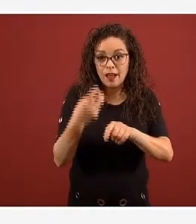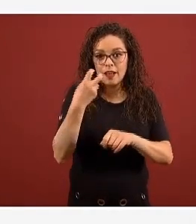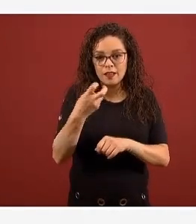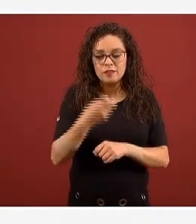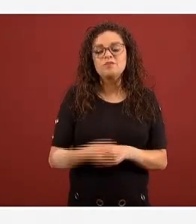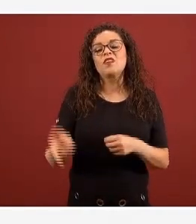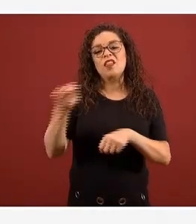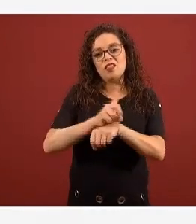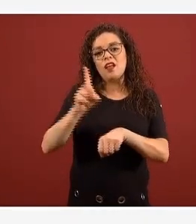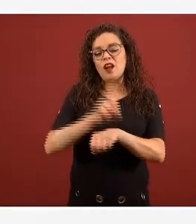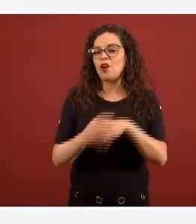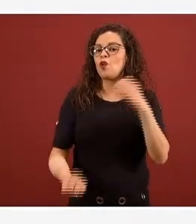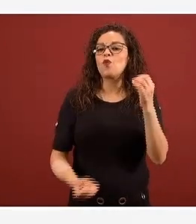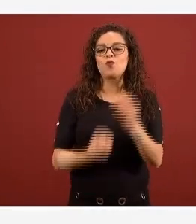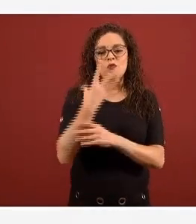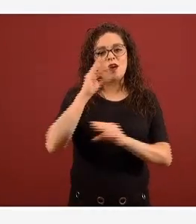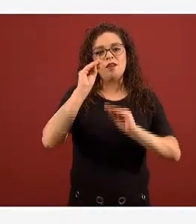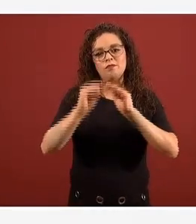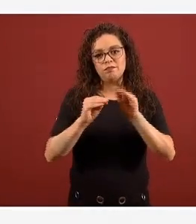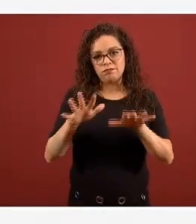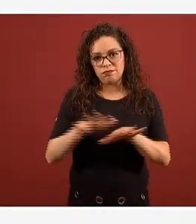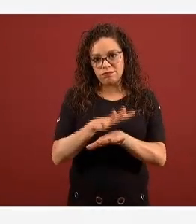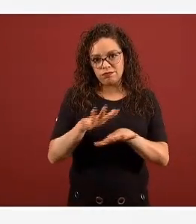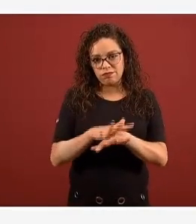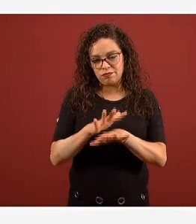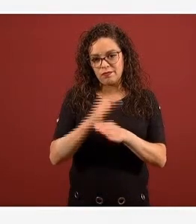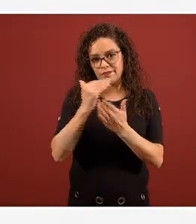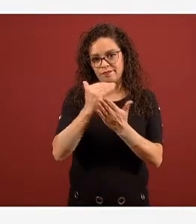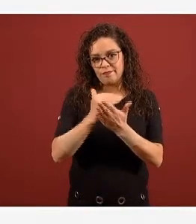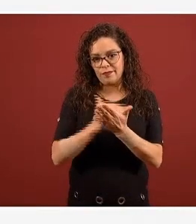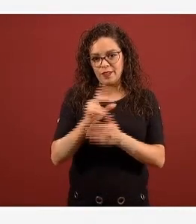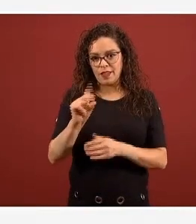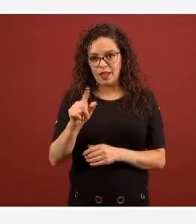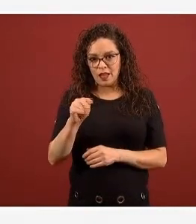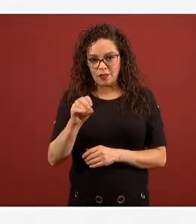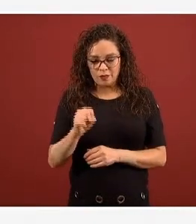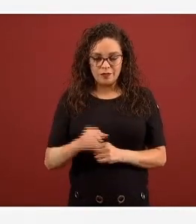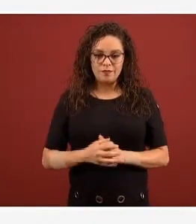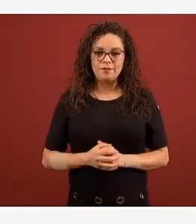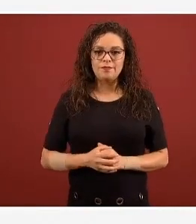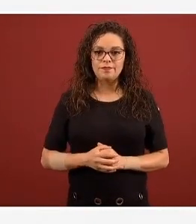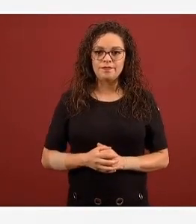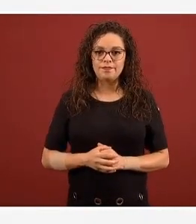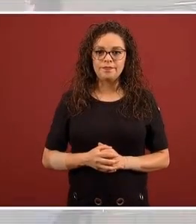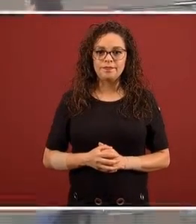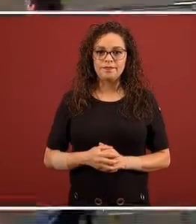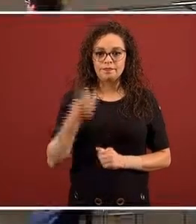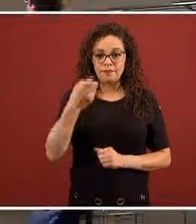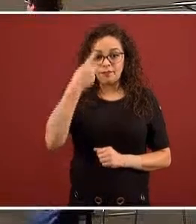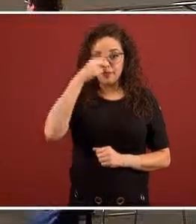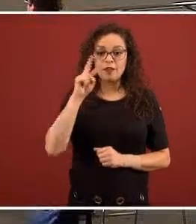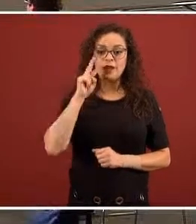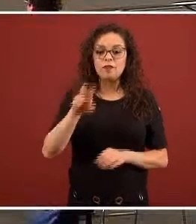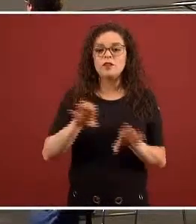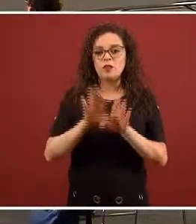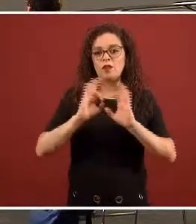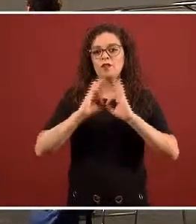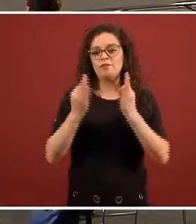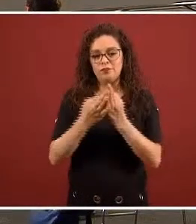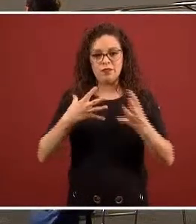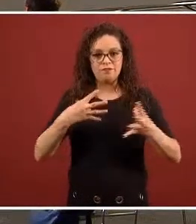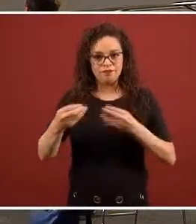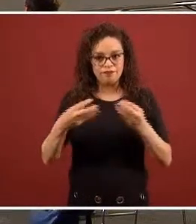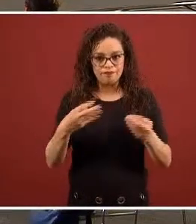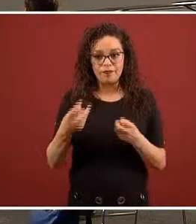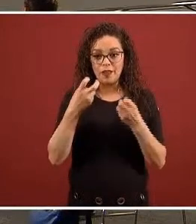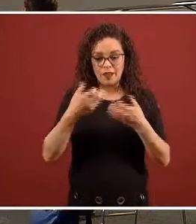un nuevo dato y es un poco la oportunidad de ver cómo se están llevando a cabo estas tendencias. Sería la actualización del panorama